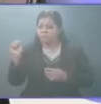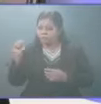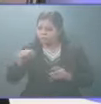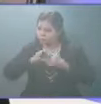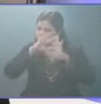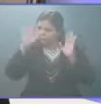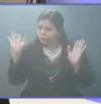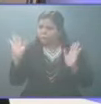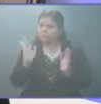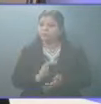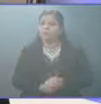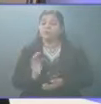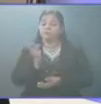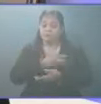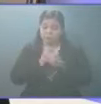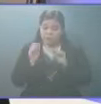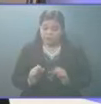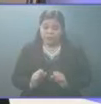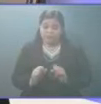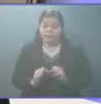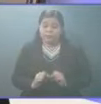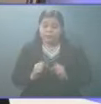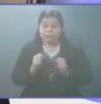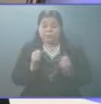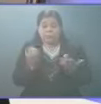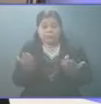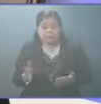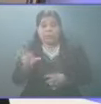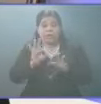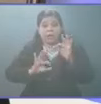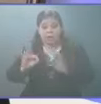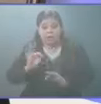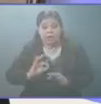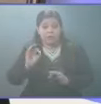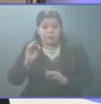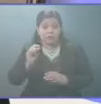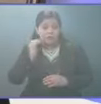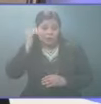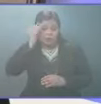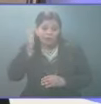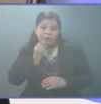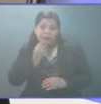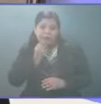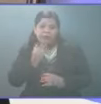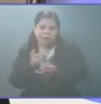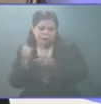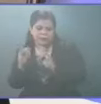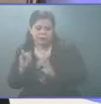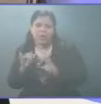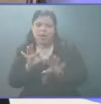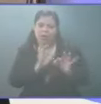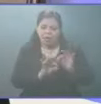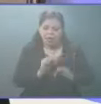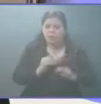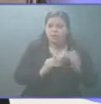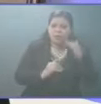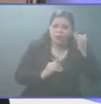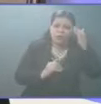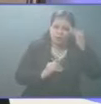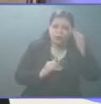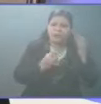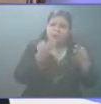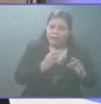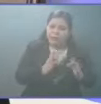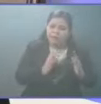caso de... lo podemos dividir en dos partes. Habrán adultos mayores independientes y habrán adultos mayores dependientes. Uh-huh. En el caso